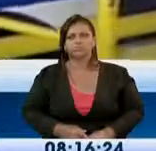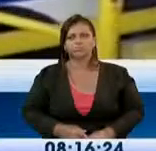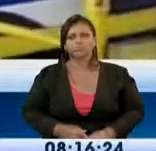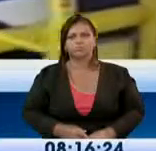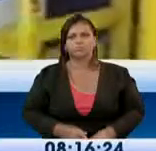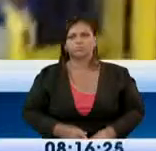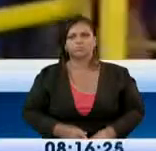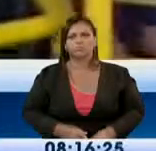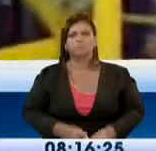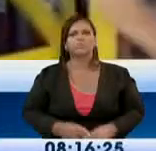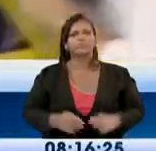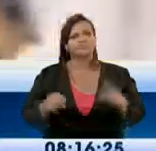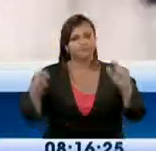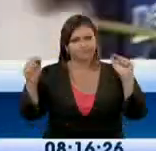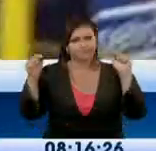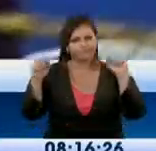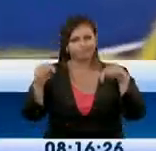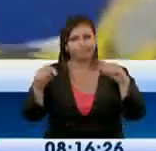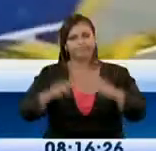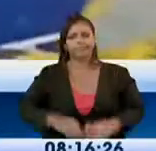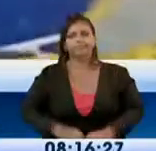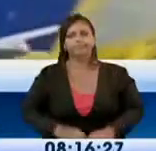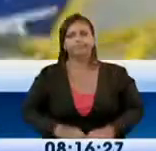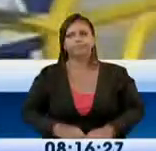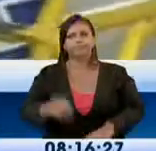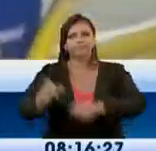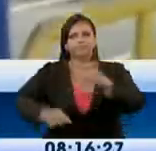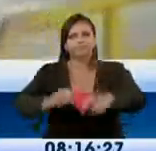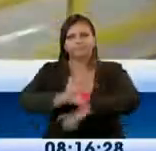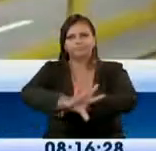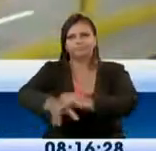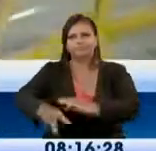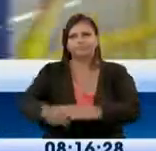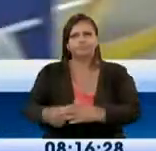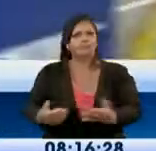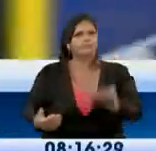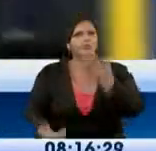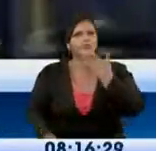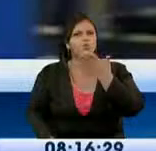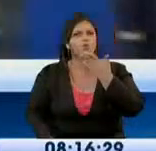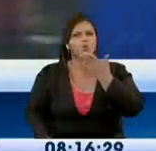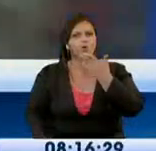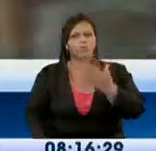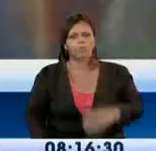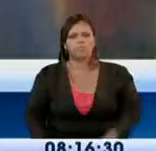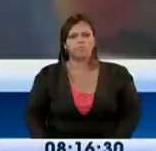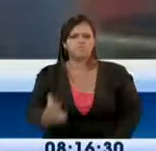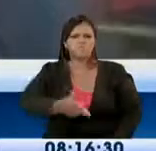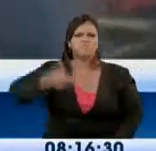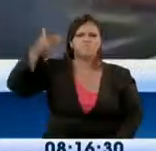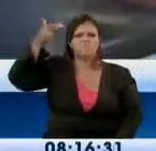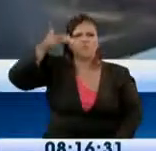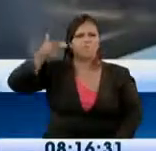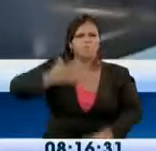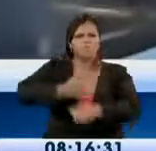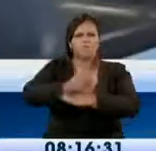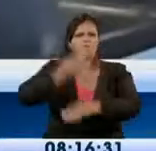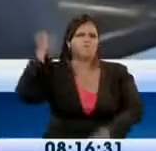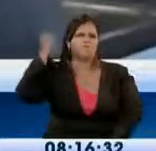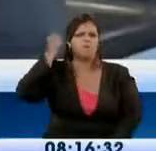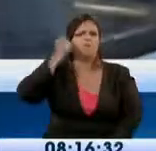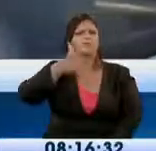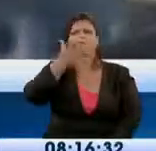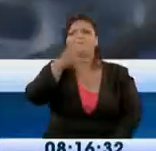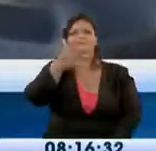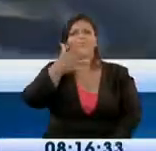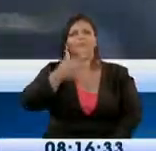particular y es que aquí... los delincuentes actúan bajo el modus operandi de los lanza. Se le